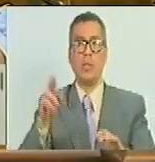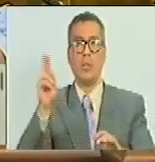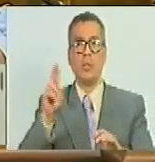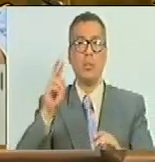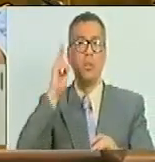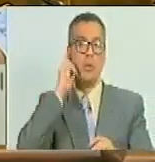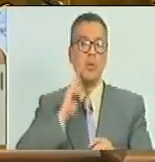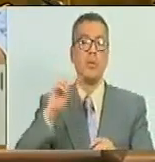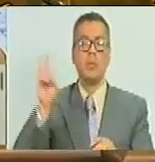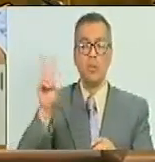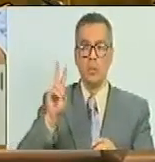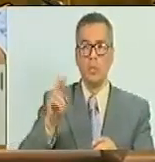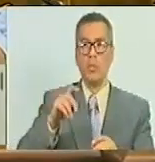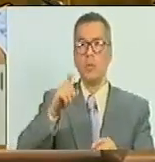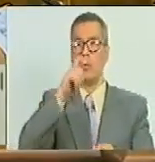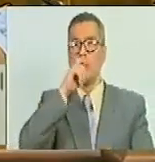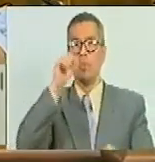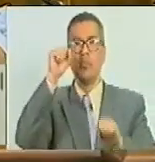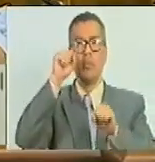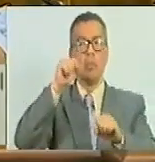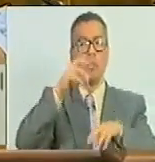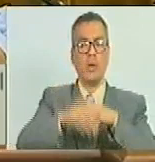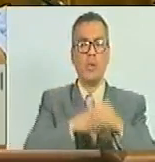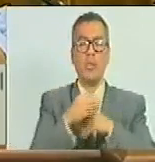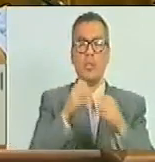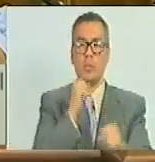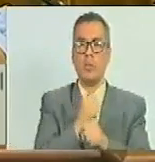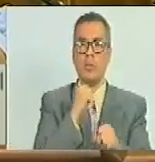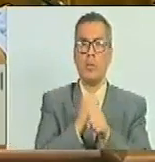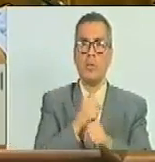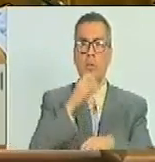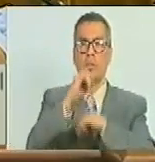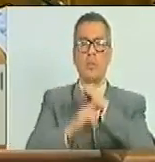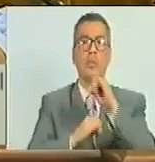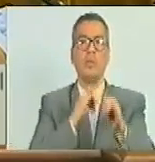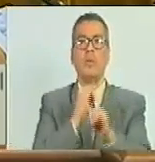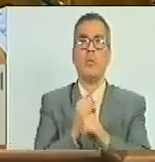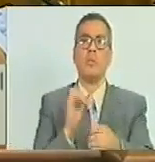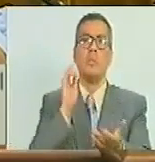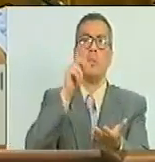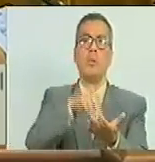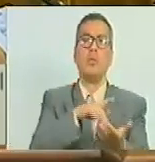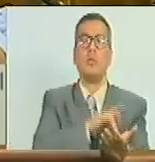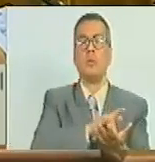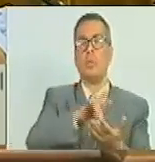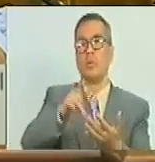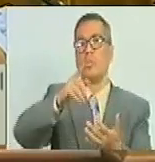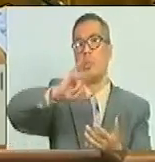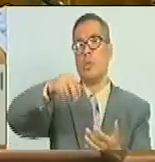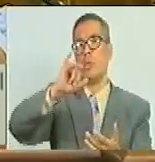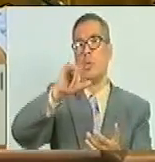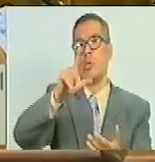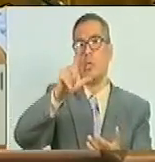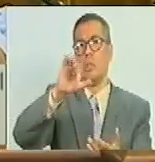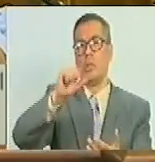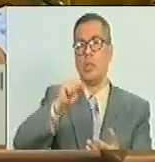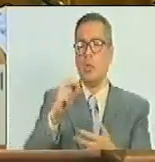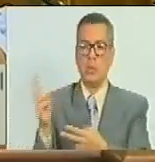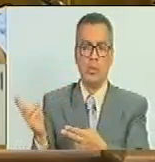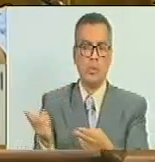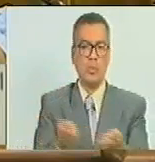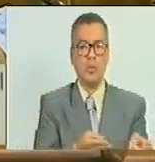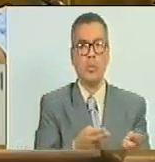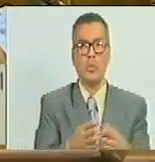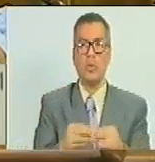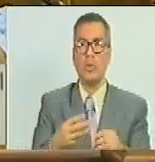Maduro Moros, en el marco de la agenda de trabajo internacional, arribó a la ciudad de Yida, donde fue recibido por